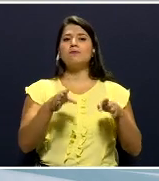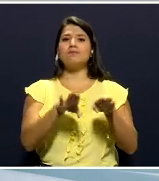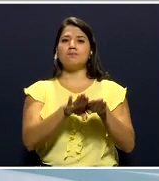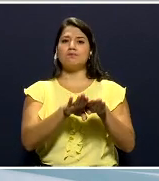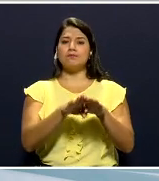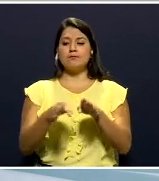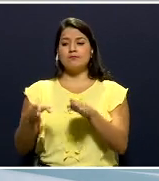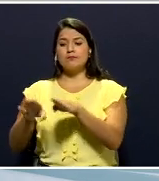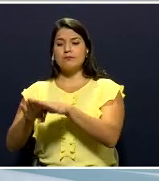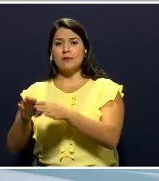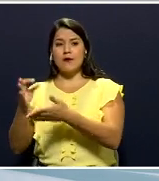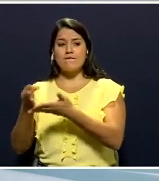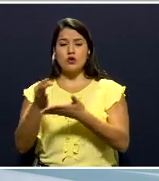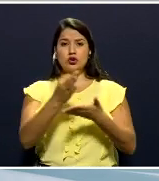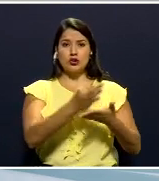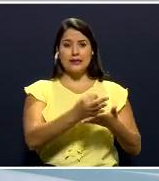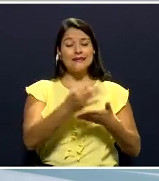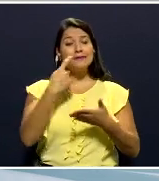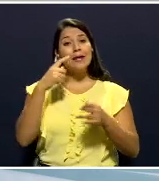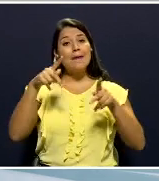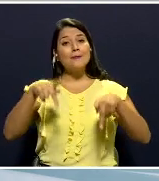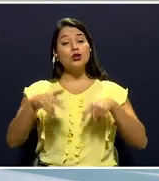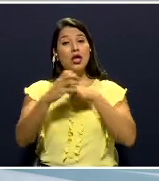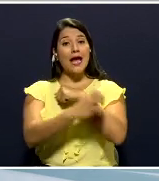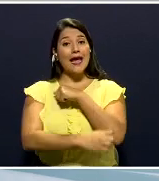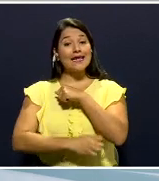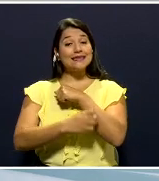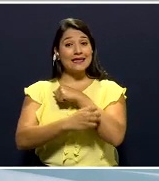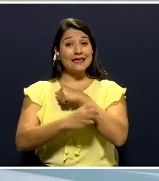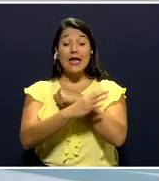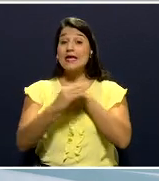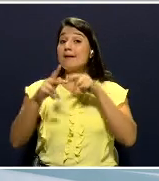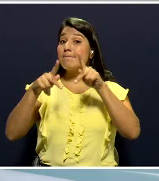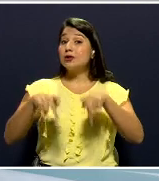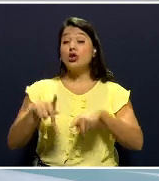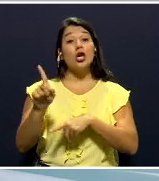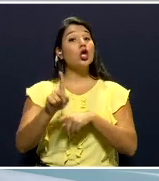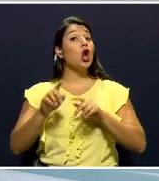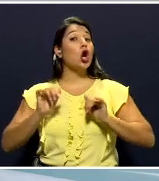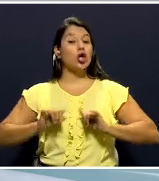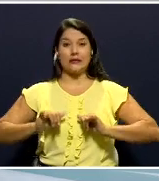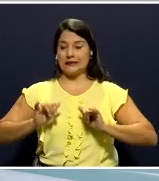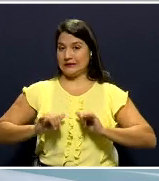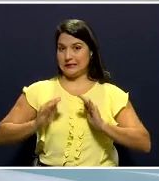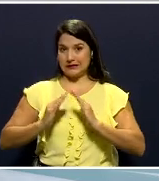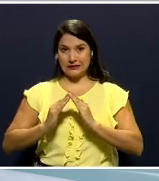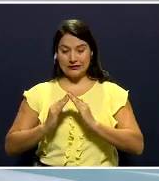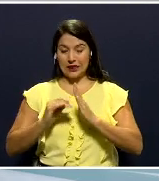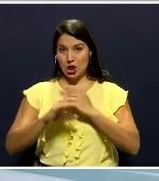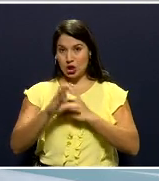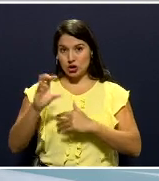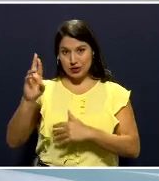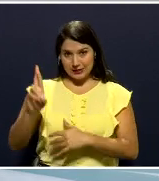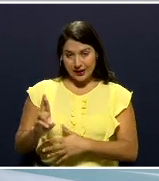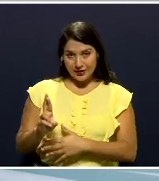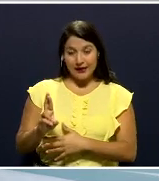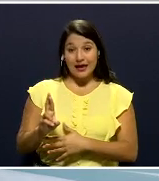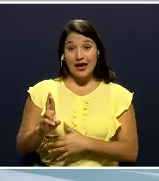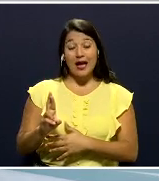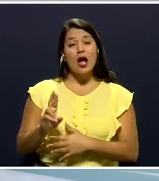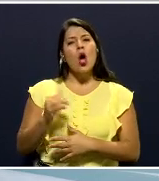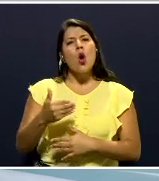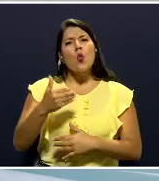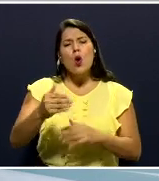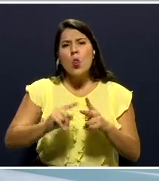fronteras para los extranjeros y personas no residentes. Esto rige a partir de la